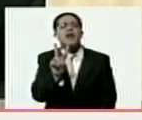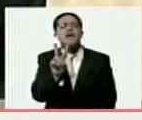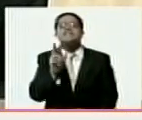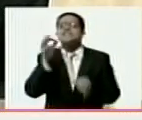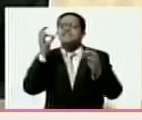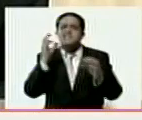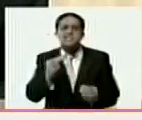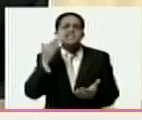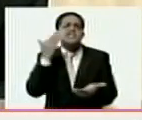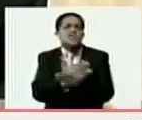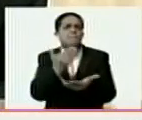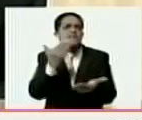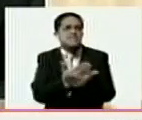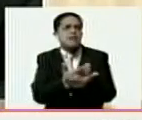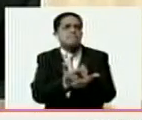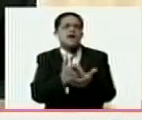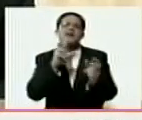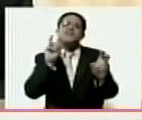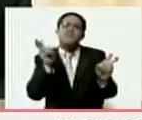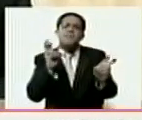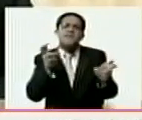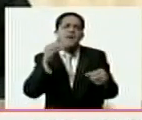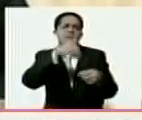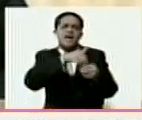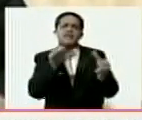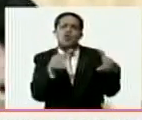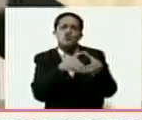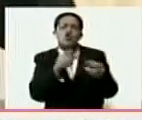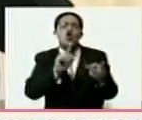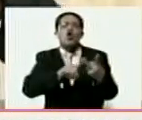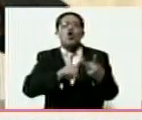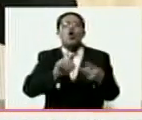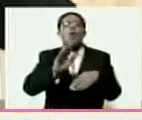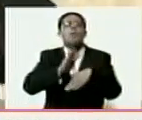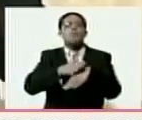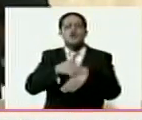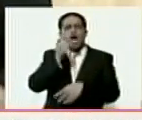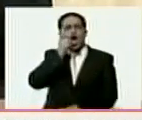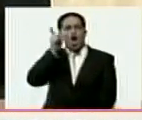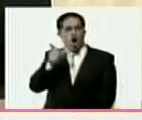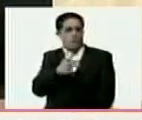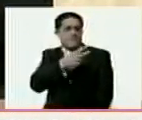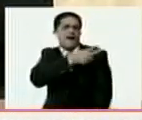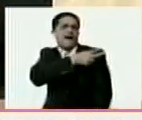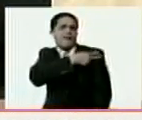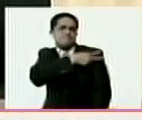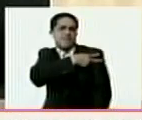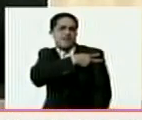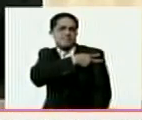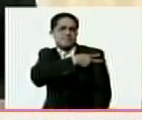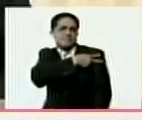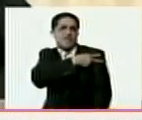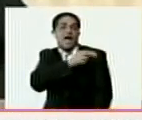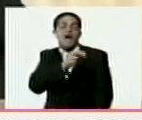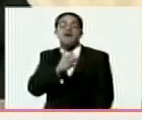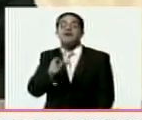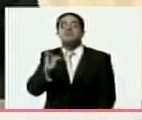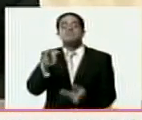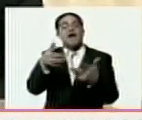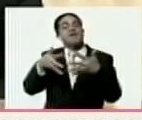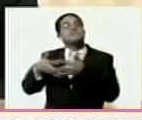permanentemente en las reuniones militares? ¿Por qué el señor Craig Foller, que es un almirante, y en Estados